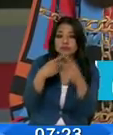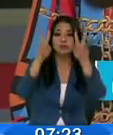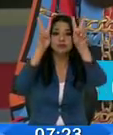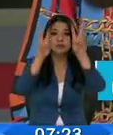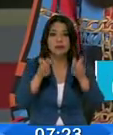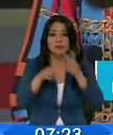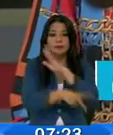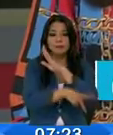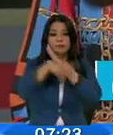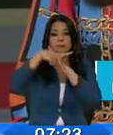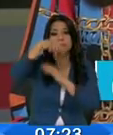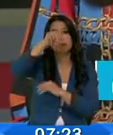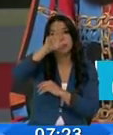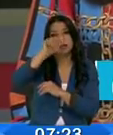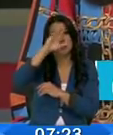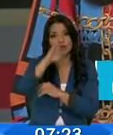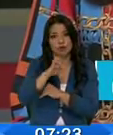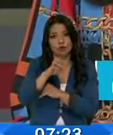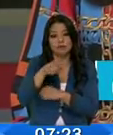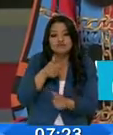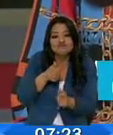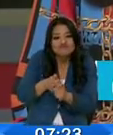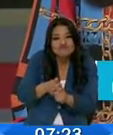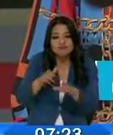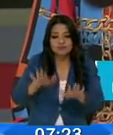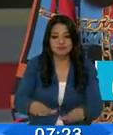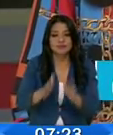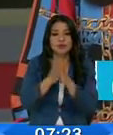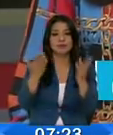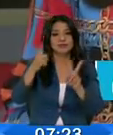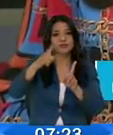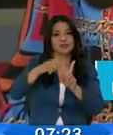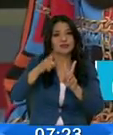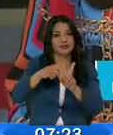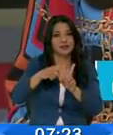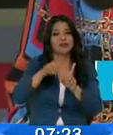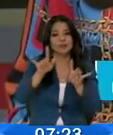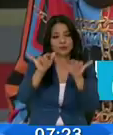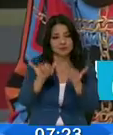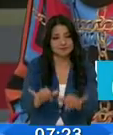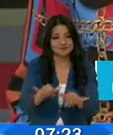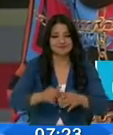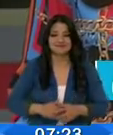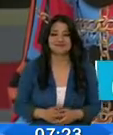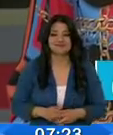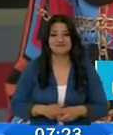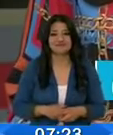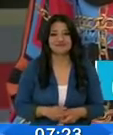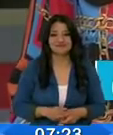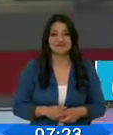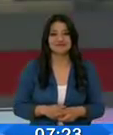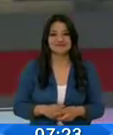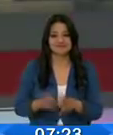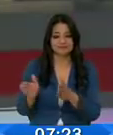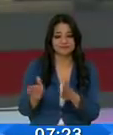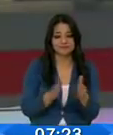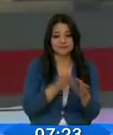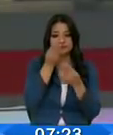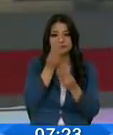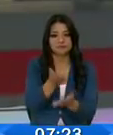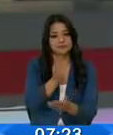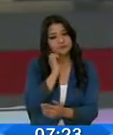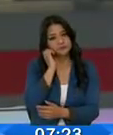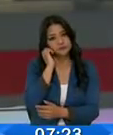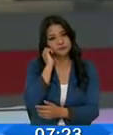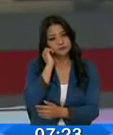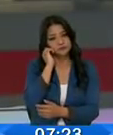de la petrolera Perenco. Recuerde, la cita es en pocos momentos en el Comercio TV, así que no se despegue de nuestra señal. Es tiempo de contarles,